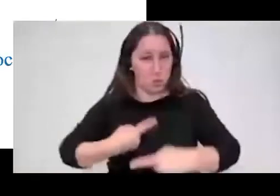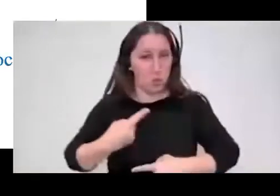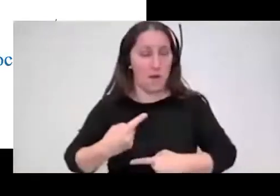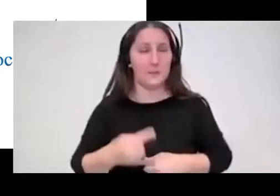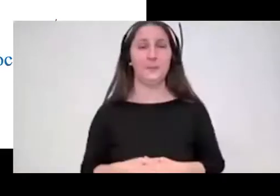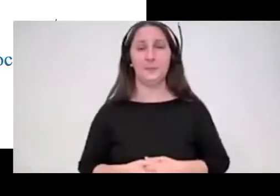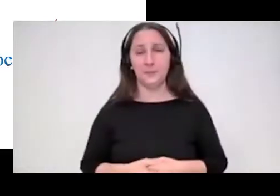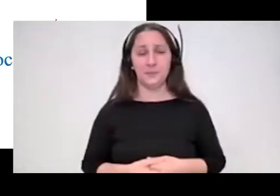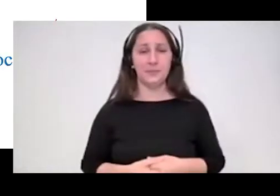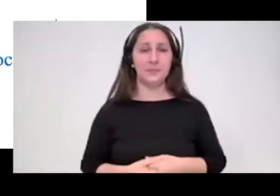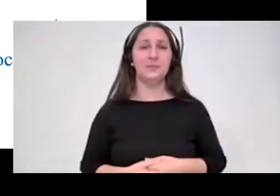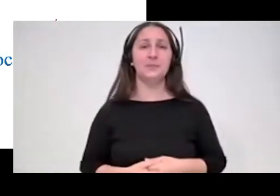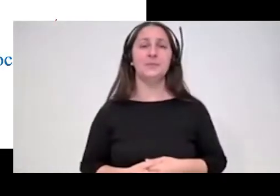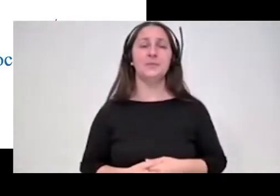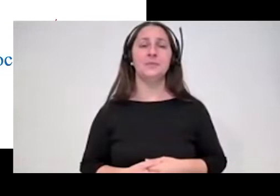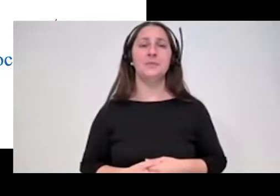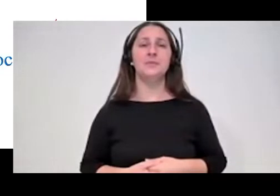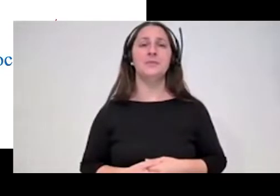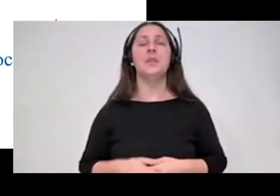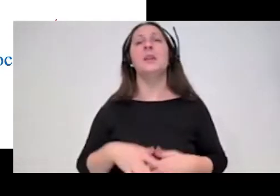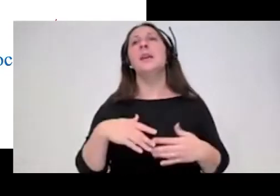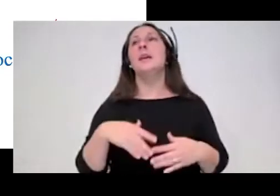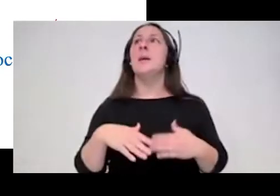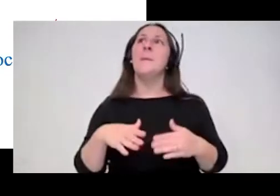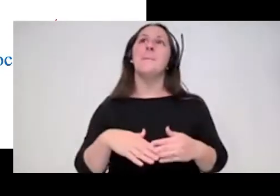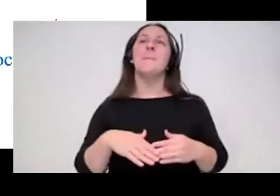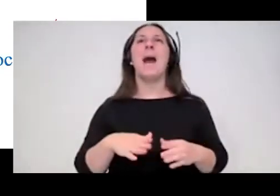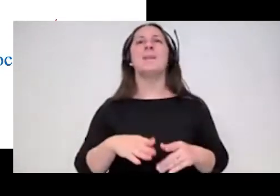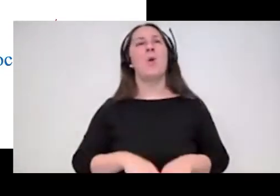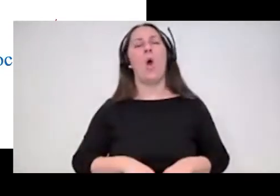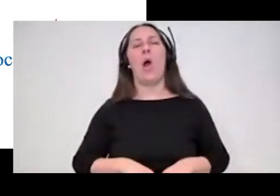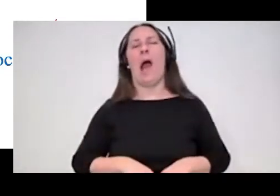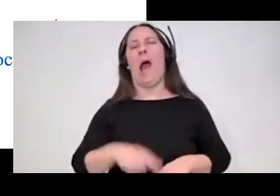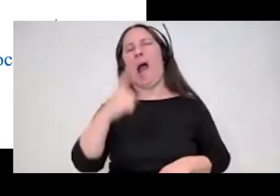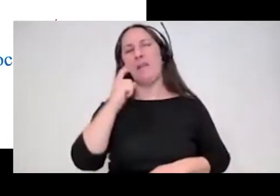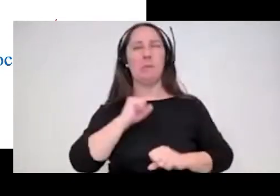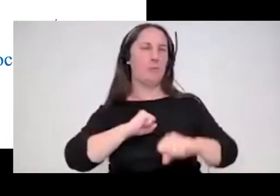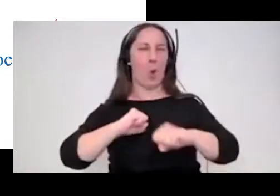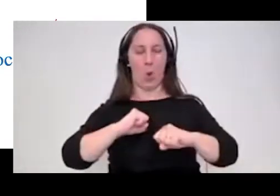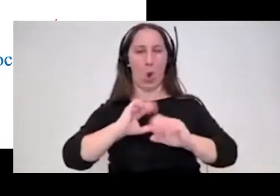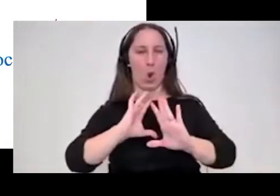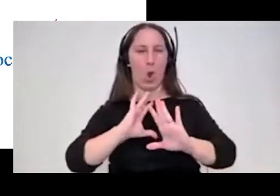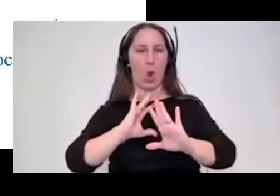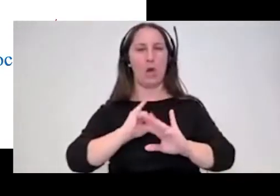Para ser más provocador, como dije, voy a romper lanzas y voy a marcar la cancha y voy a tratar de fundamentarlo. Y lo he fundamentado y de hecho terminó